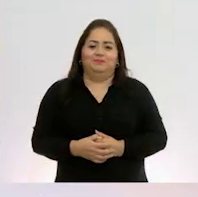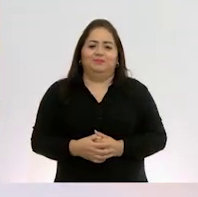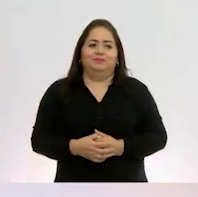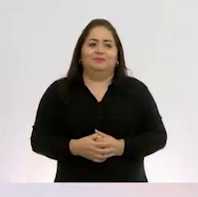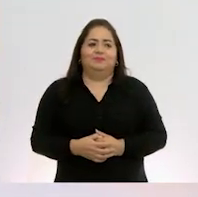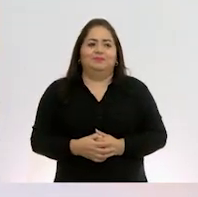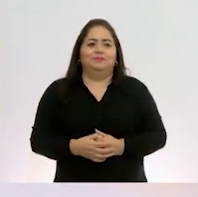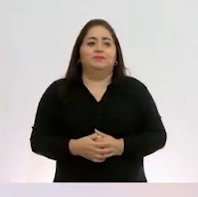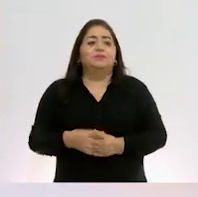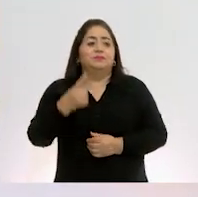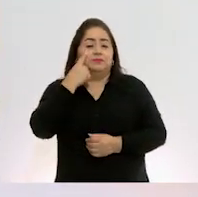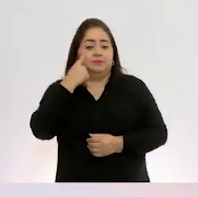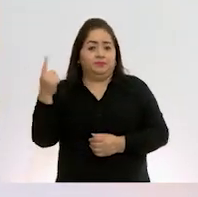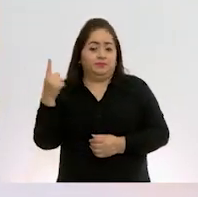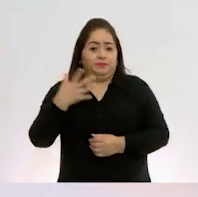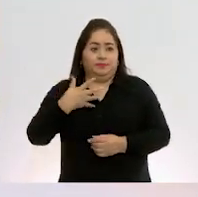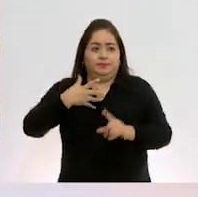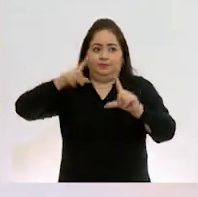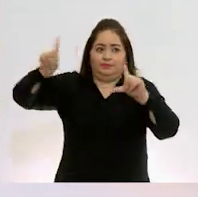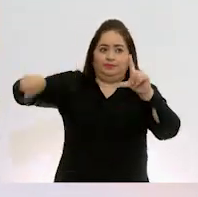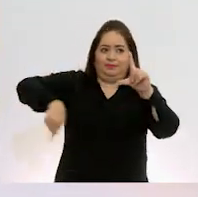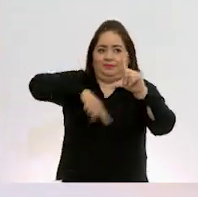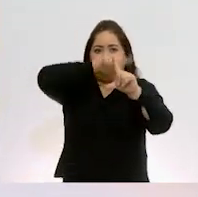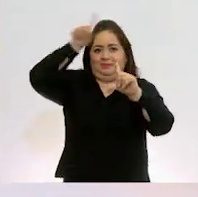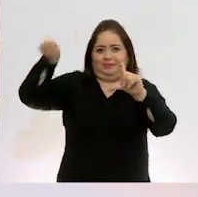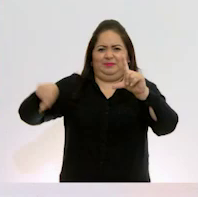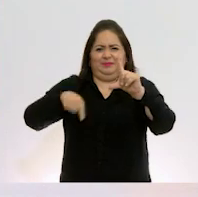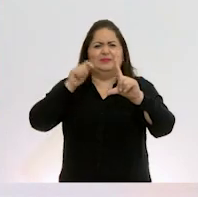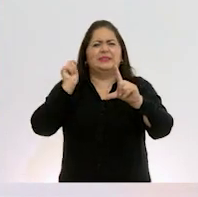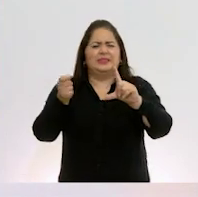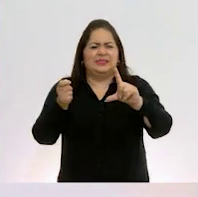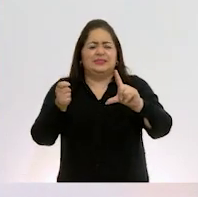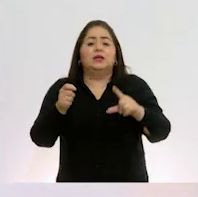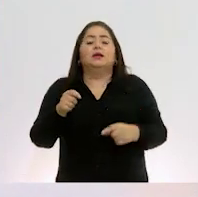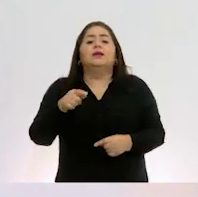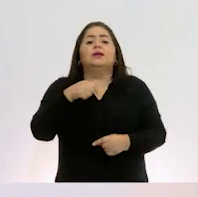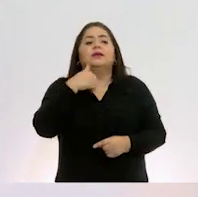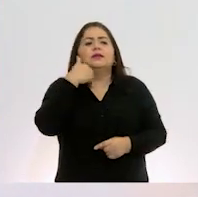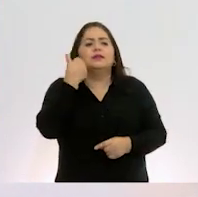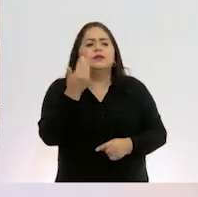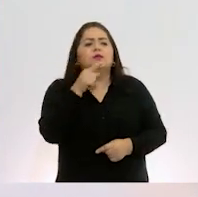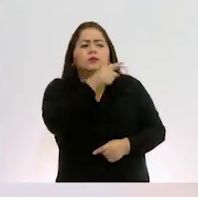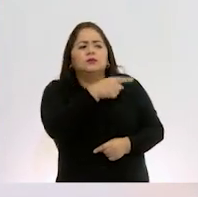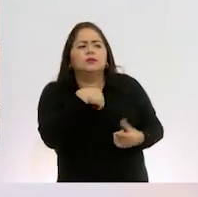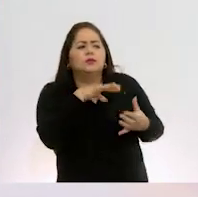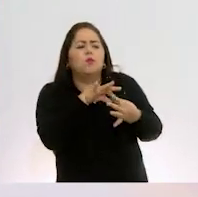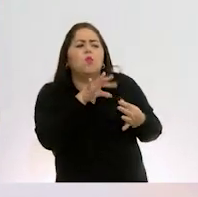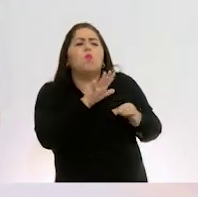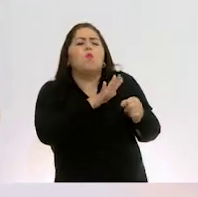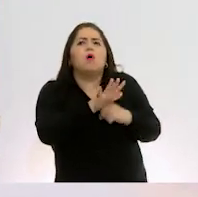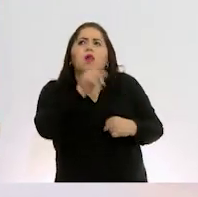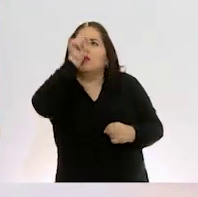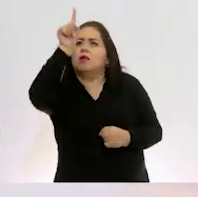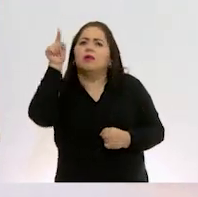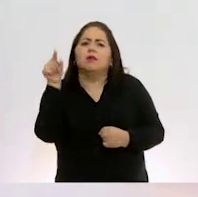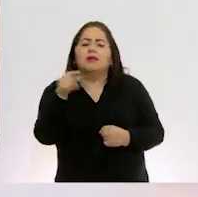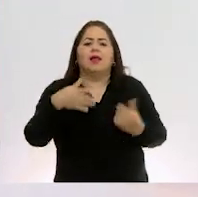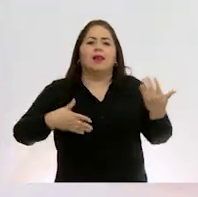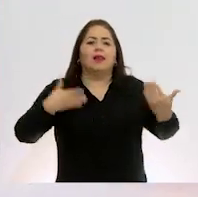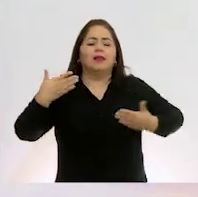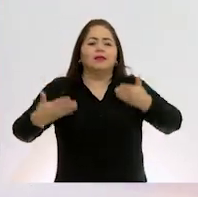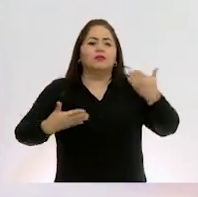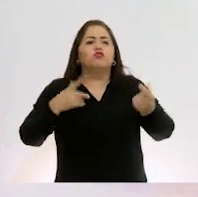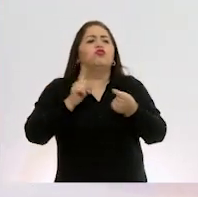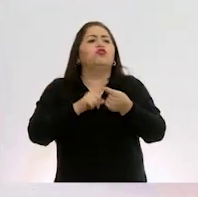bien, aquí tenemos un medidor de las emociones. Sí. Quiero que me señales la parte de la alegría.